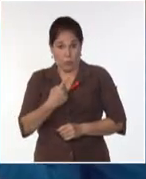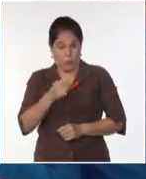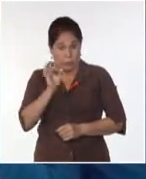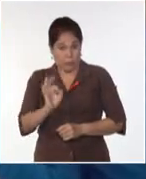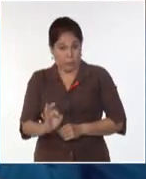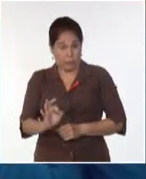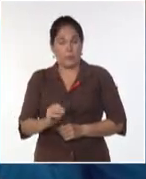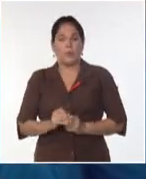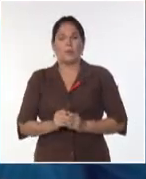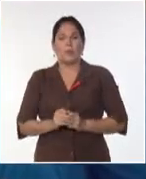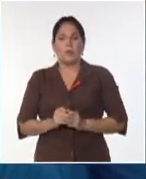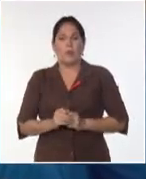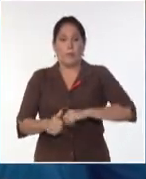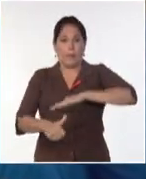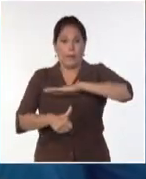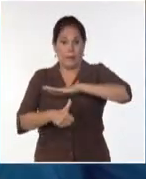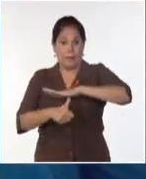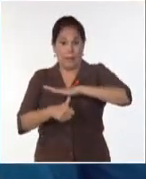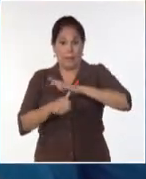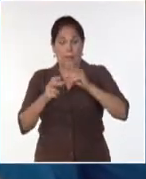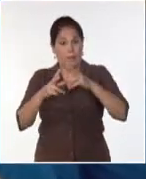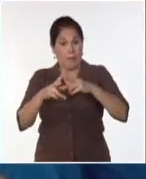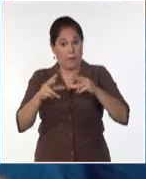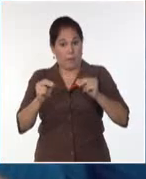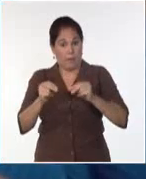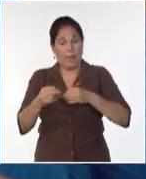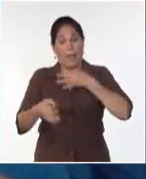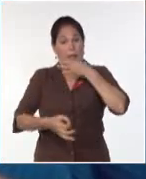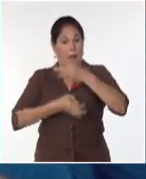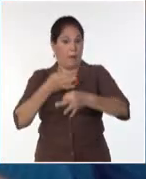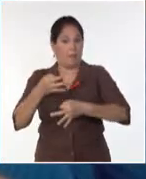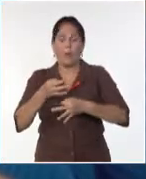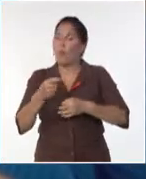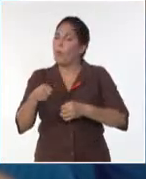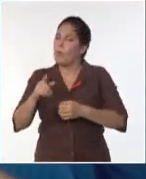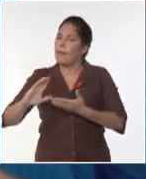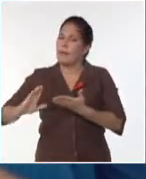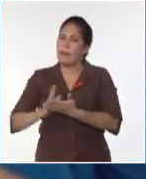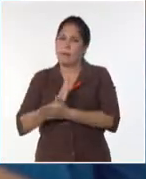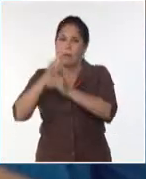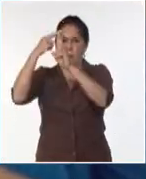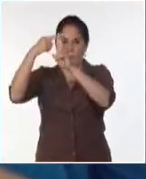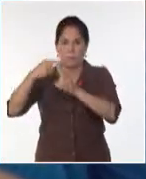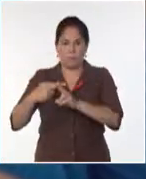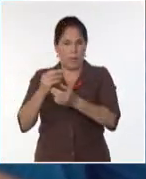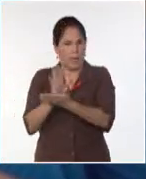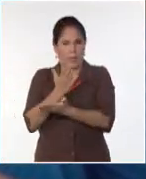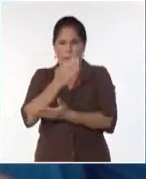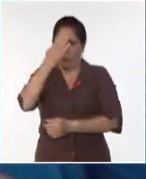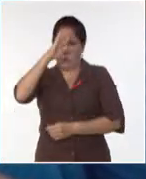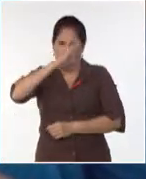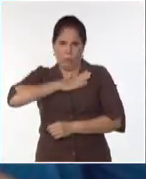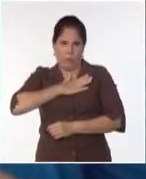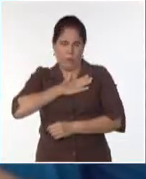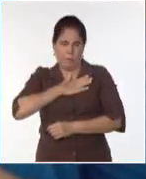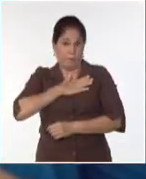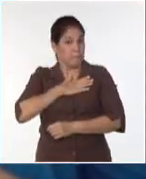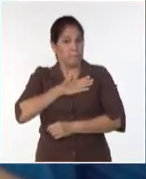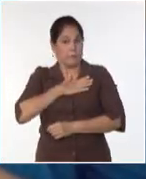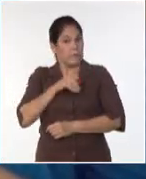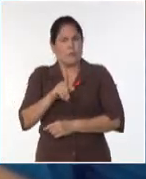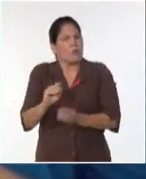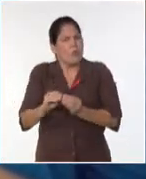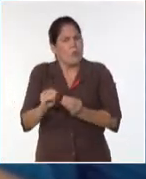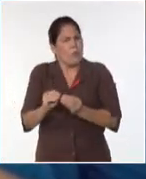presidente Petro, hemos insistido al gobierno de los Estados Unidos que debe sacar a Cuba definitivamente de esa lista. Y también nosotros,